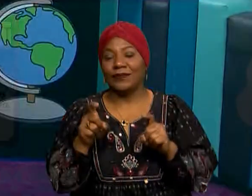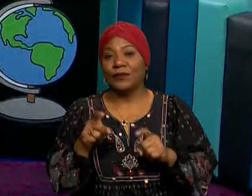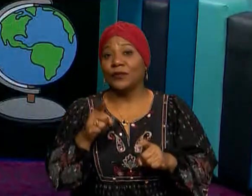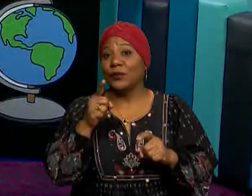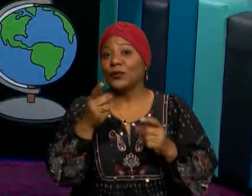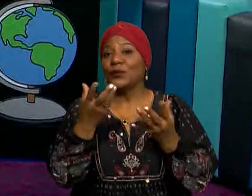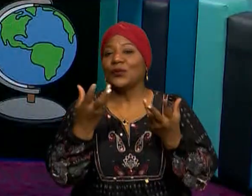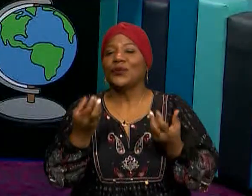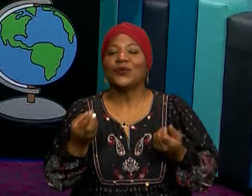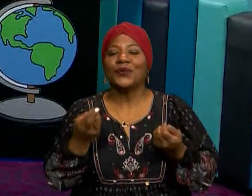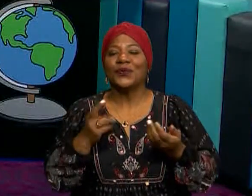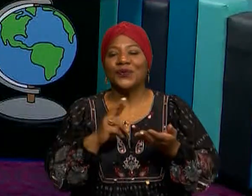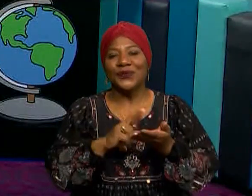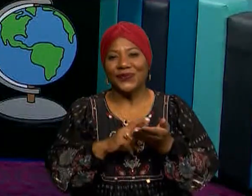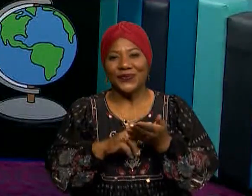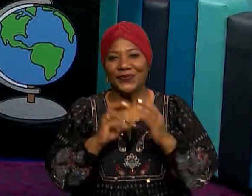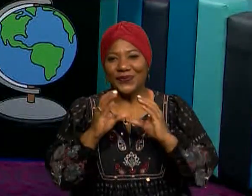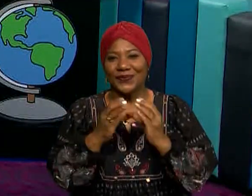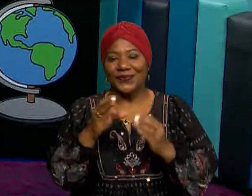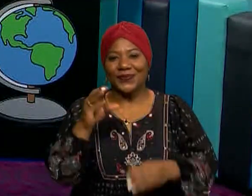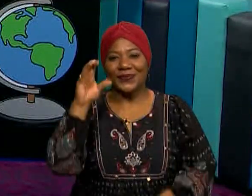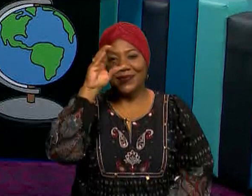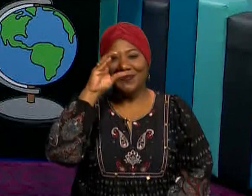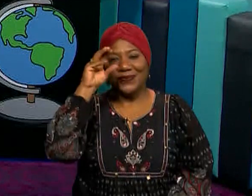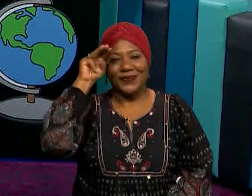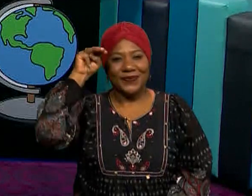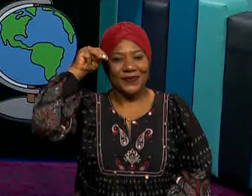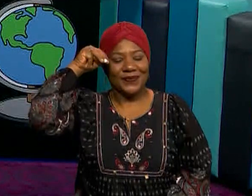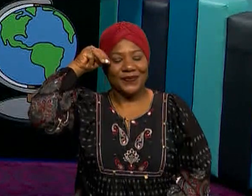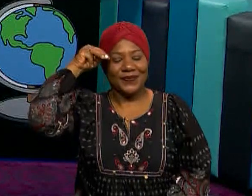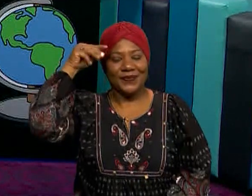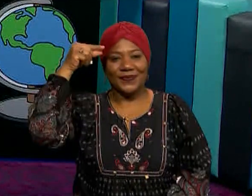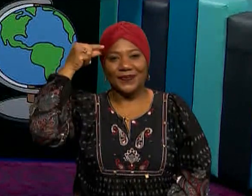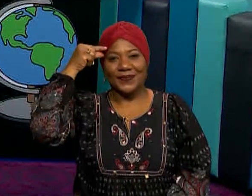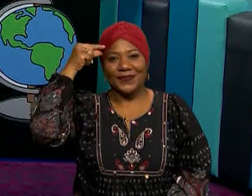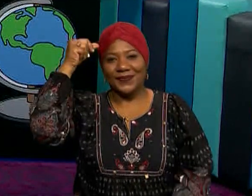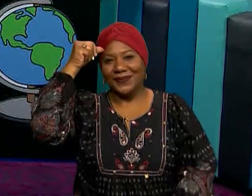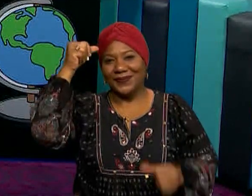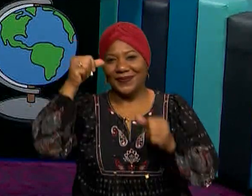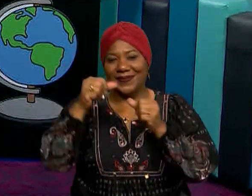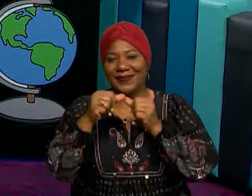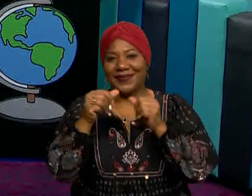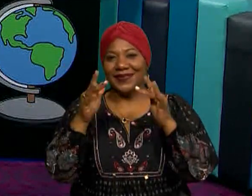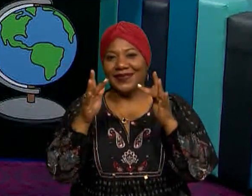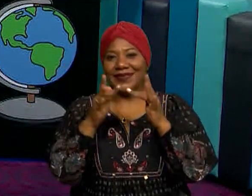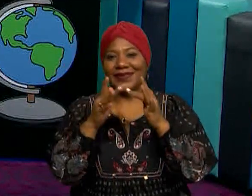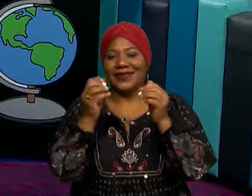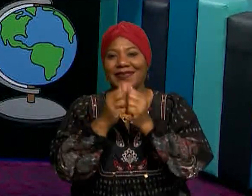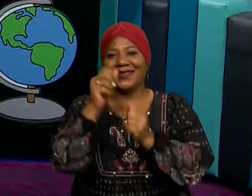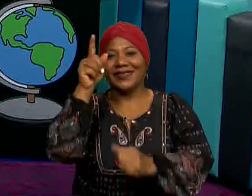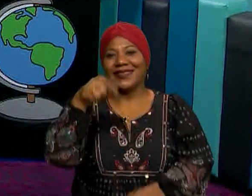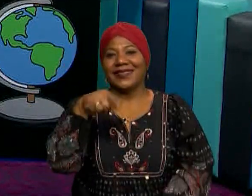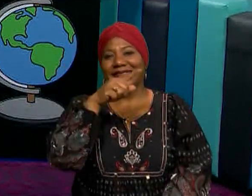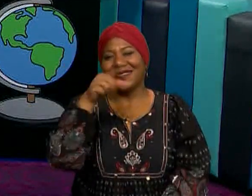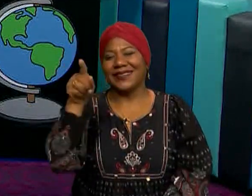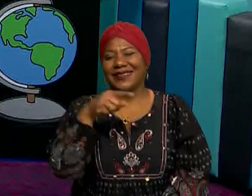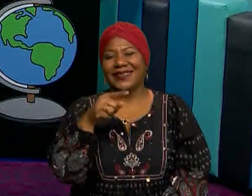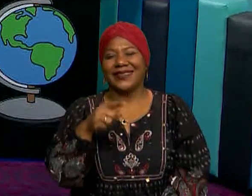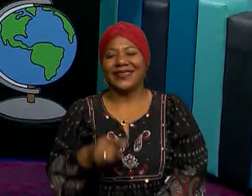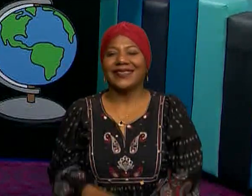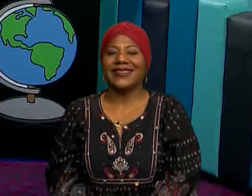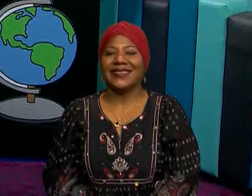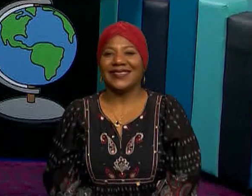educativo. Y si quieres revivir las clases, puedes verla por la aplicación de Medcom Go. Y recuerda, conéctate con